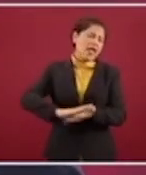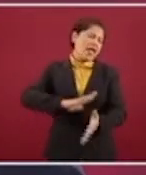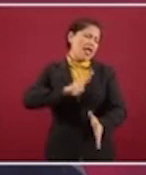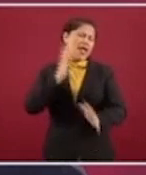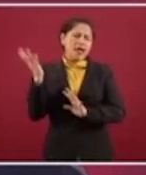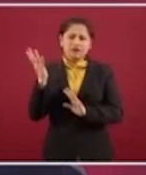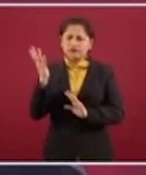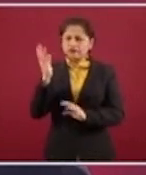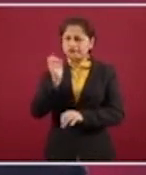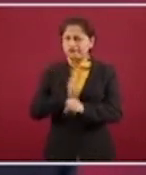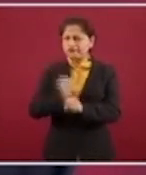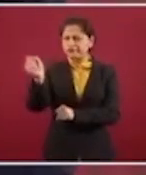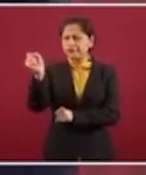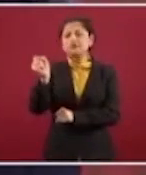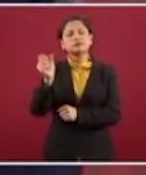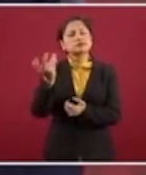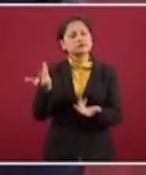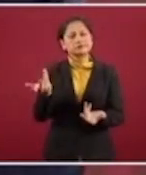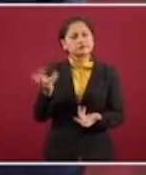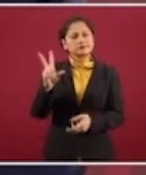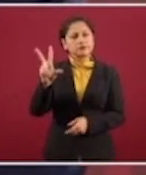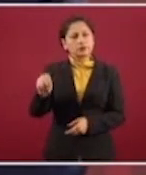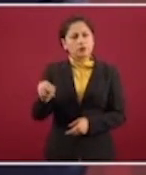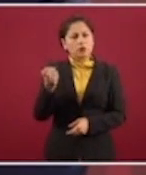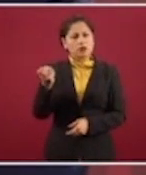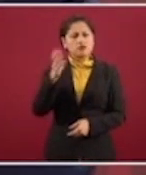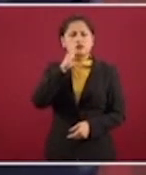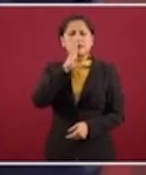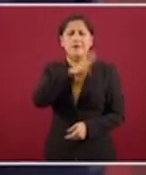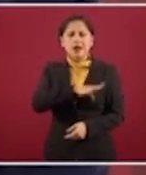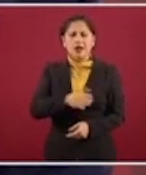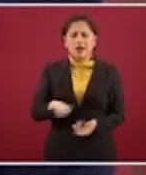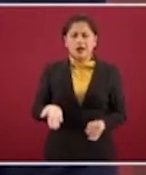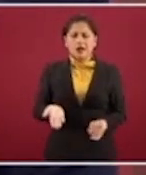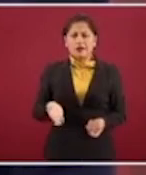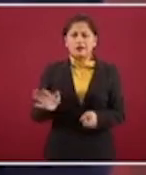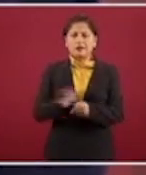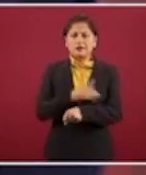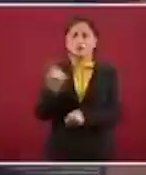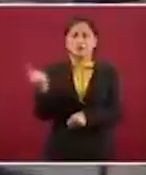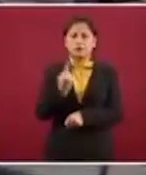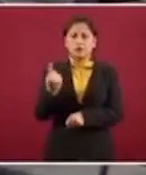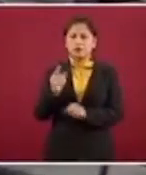que no es correcto porque no hay ningún riesgo